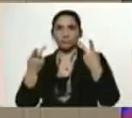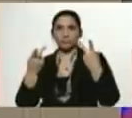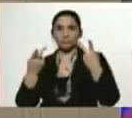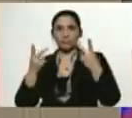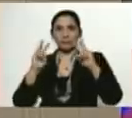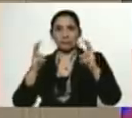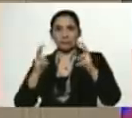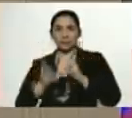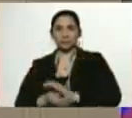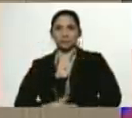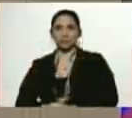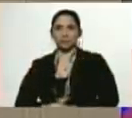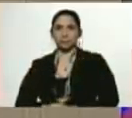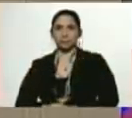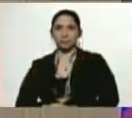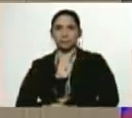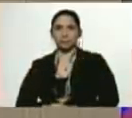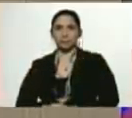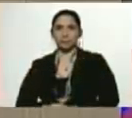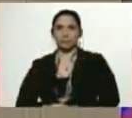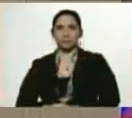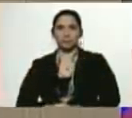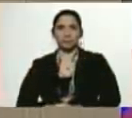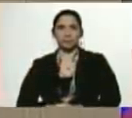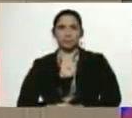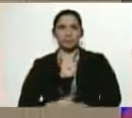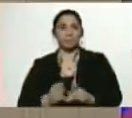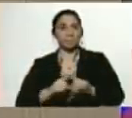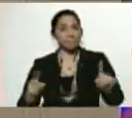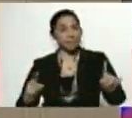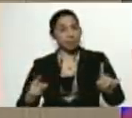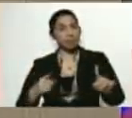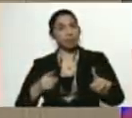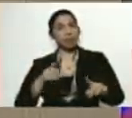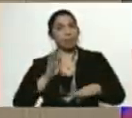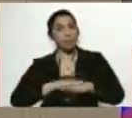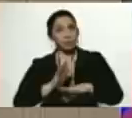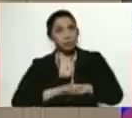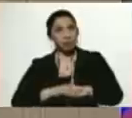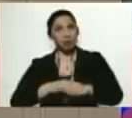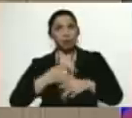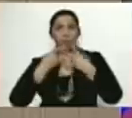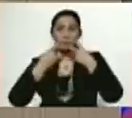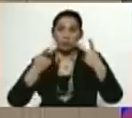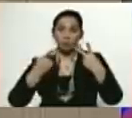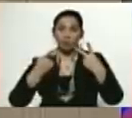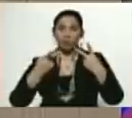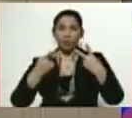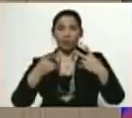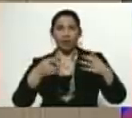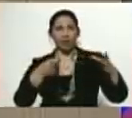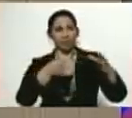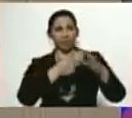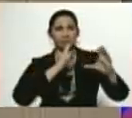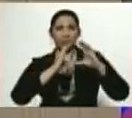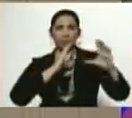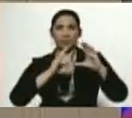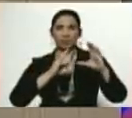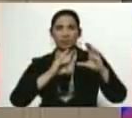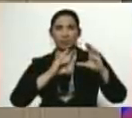asunto. Como se han dado algunas publicaciones, sobre todo en medios que son cercanos a la oposición venezolana, y ha